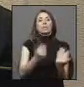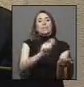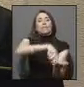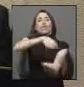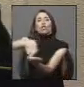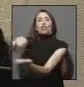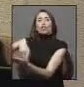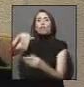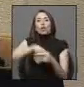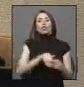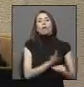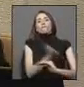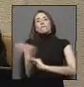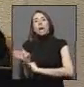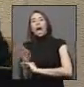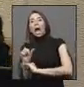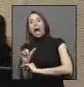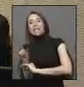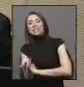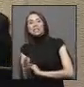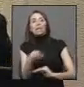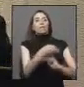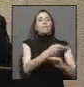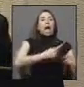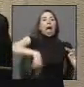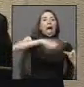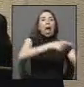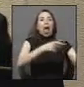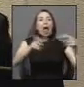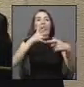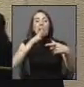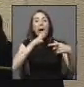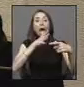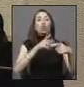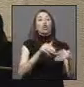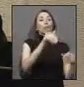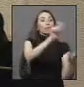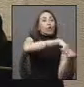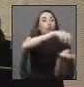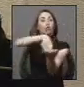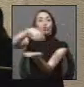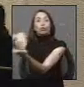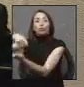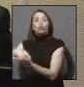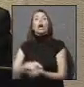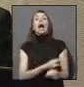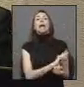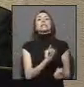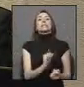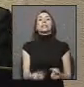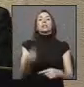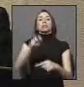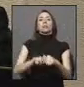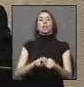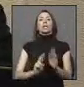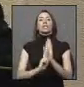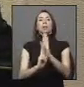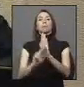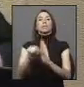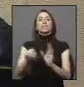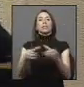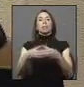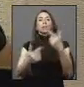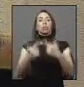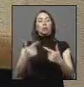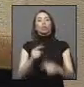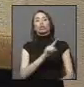en Aysén y en Los Lagos para estar representado como instancia colectiva en este Parlamento. Ni tampoco a